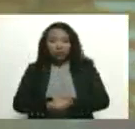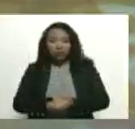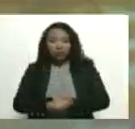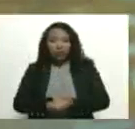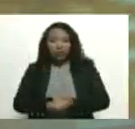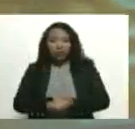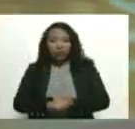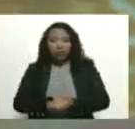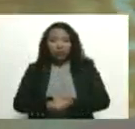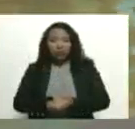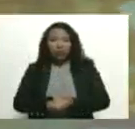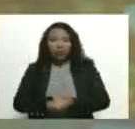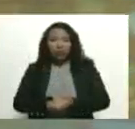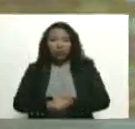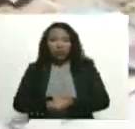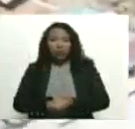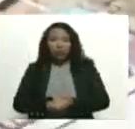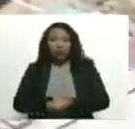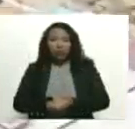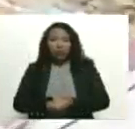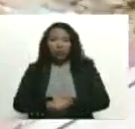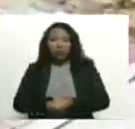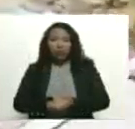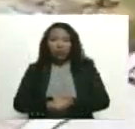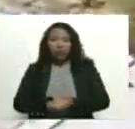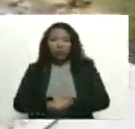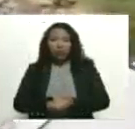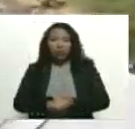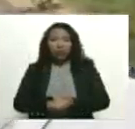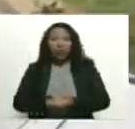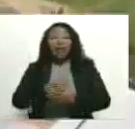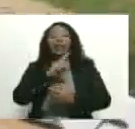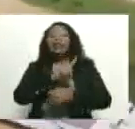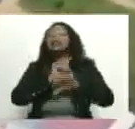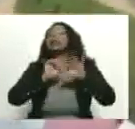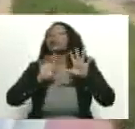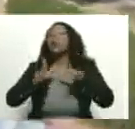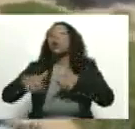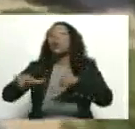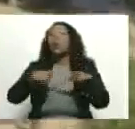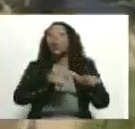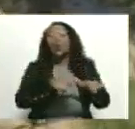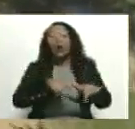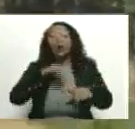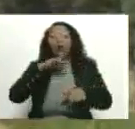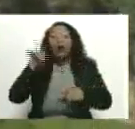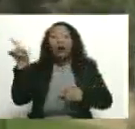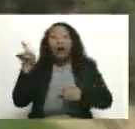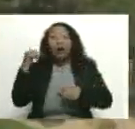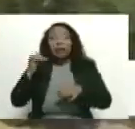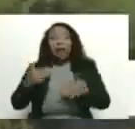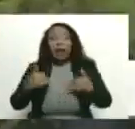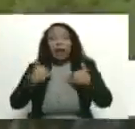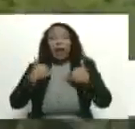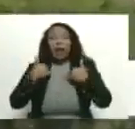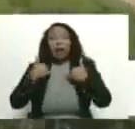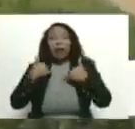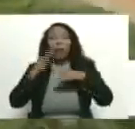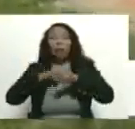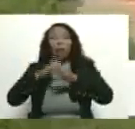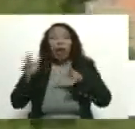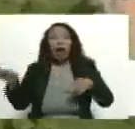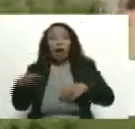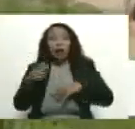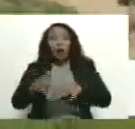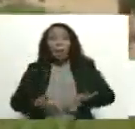corresponsalexi mansoy Más de 19 sectores de Santa Elena de guairén resultaron afectados luego de que el